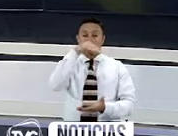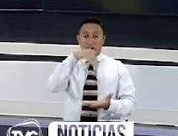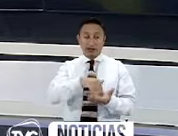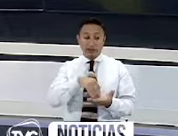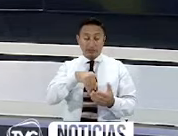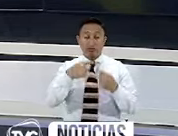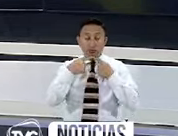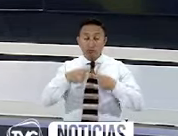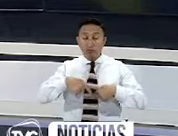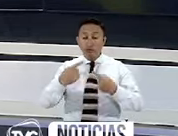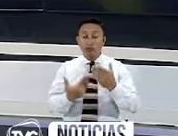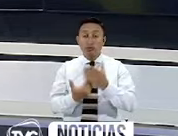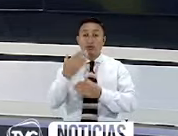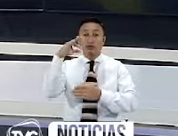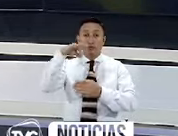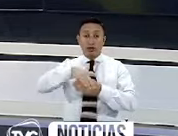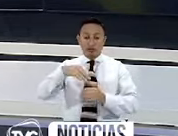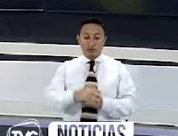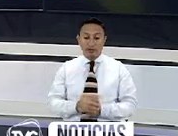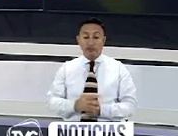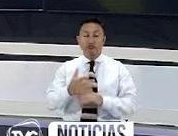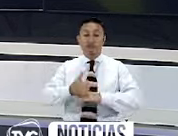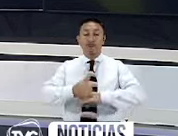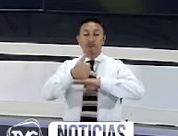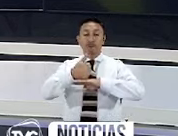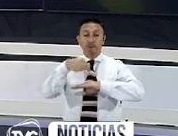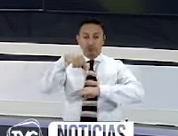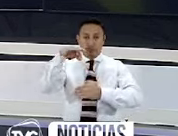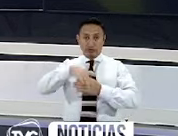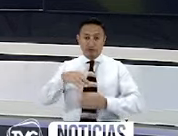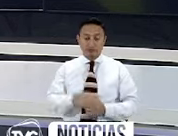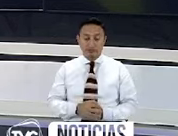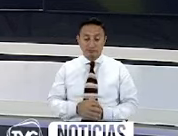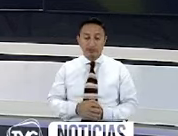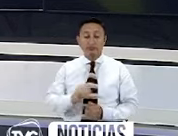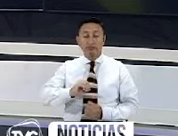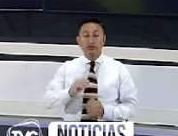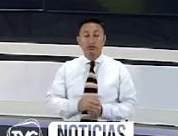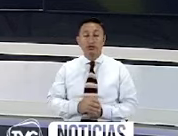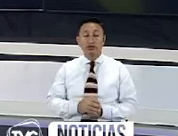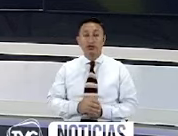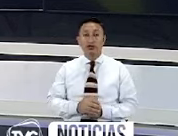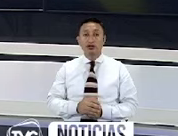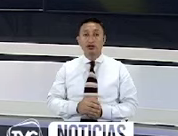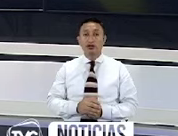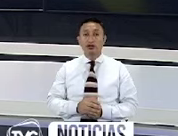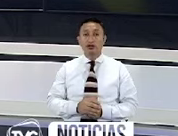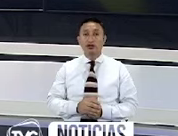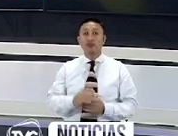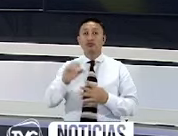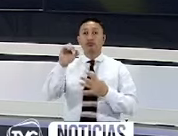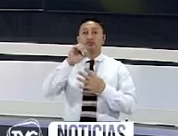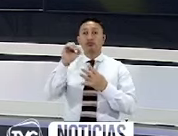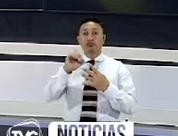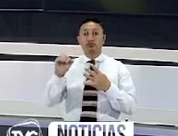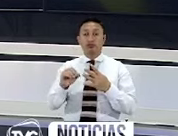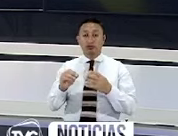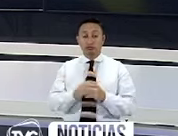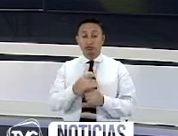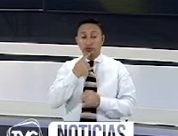nuevas elecciones para elegir a sus autoridades. Así lo resolvió el Consejo de Educación Superior, que señaló que se